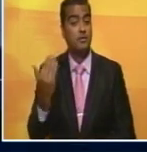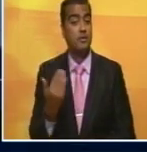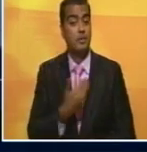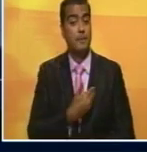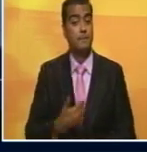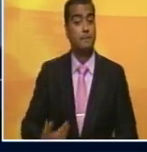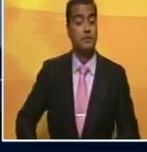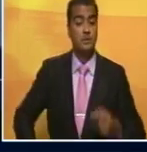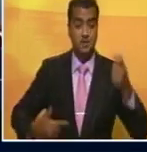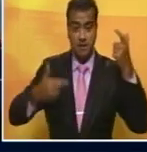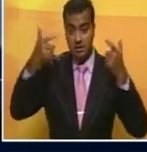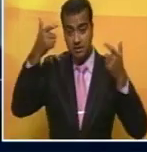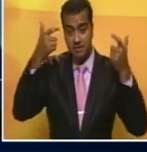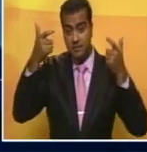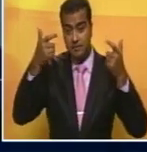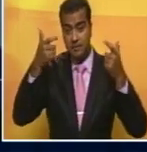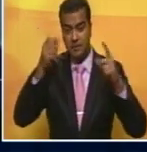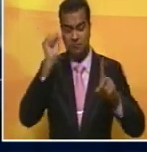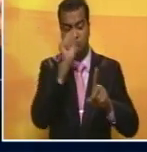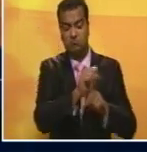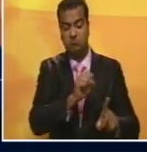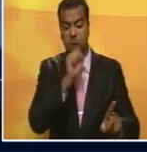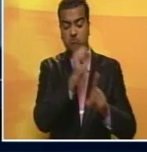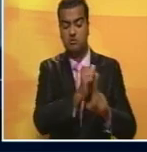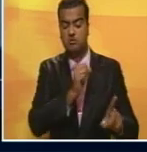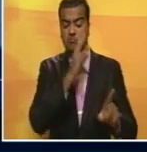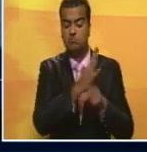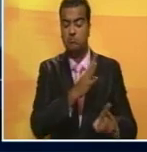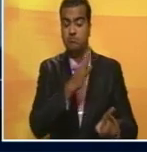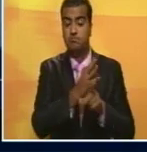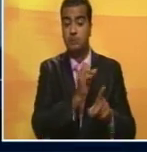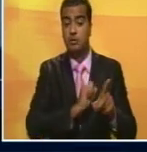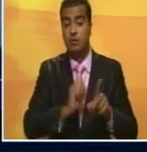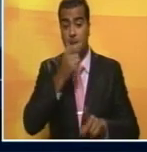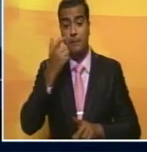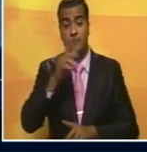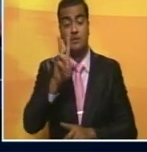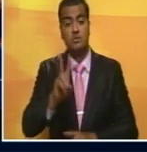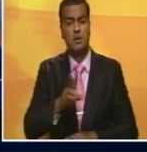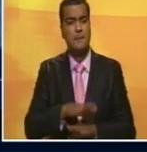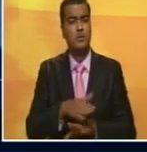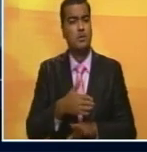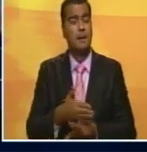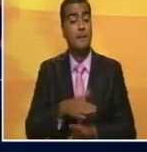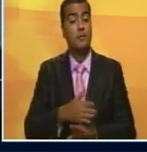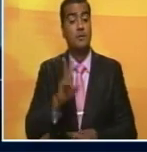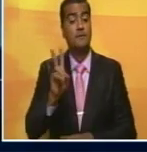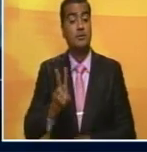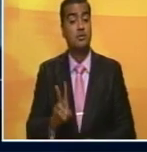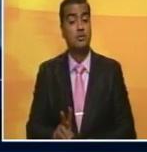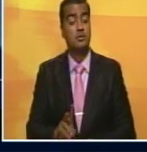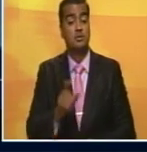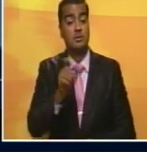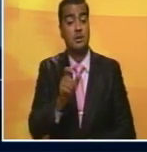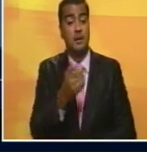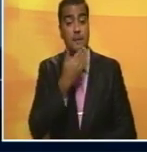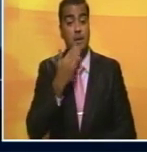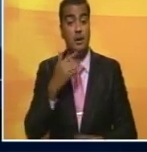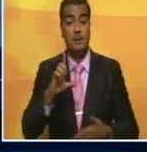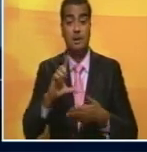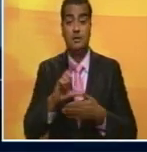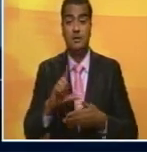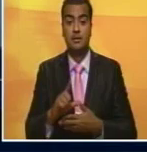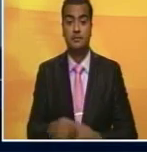el comandante Hugo Chávez, han sido ataques permanentes en contra del pueblo venezolano. ¿Por qué? Porque es Venezuela quien encabeza la dignidad de América